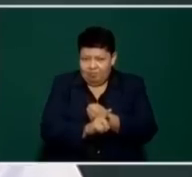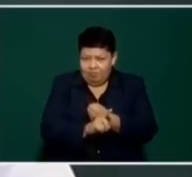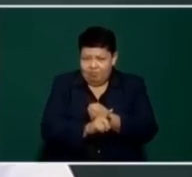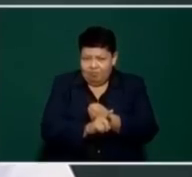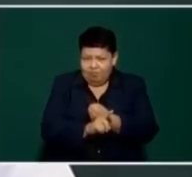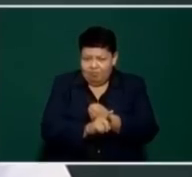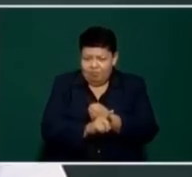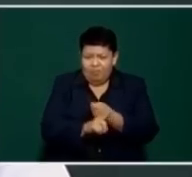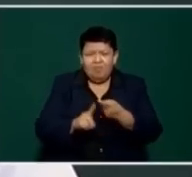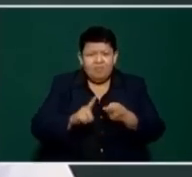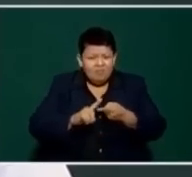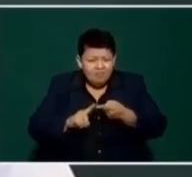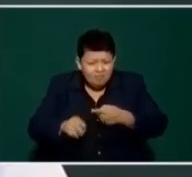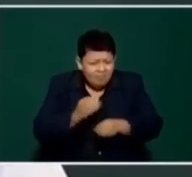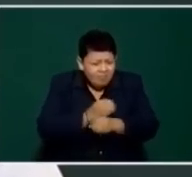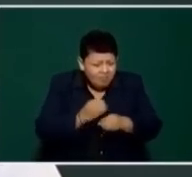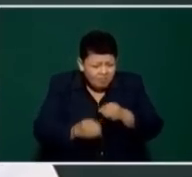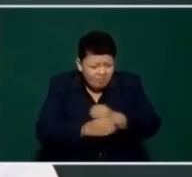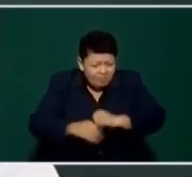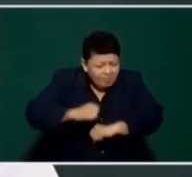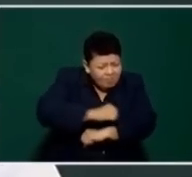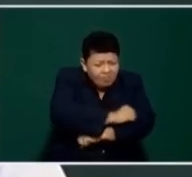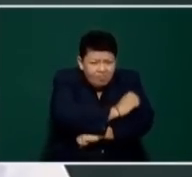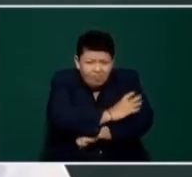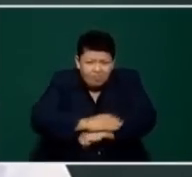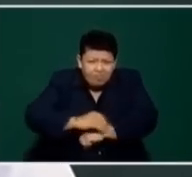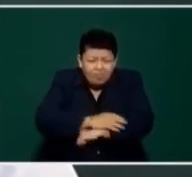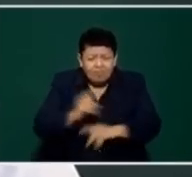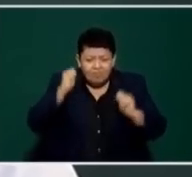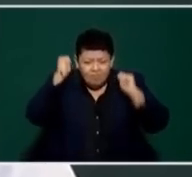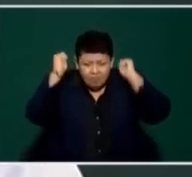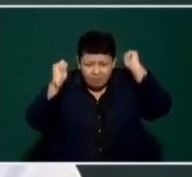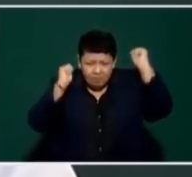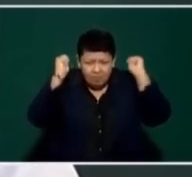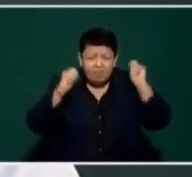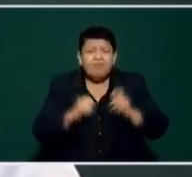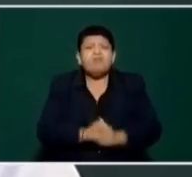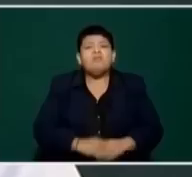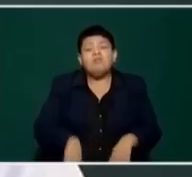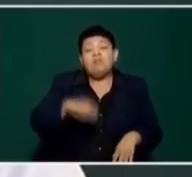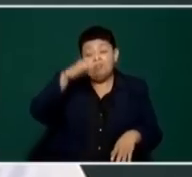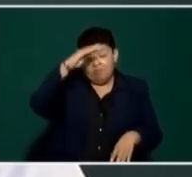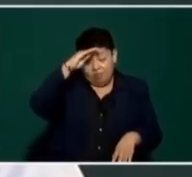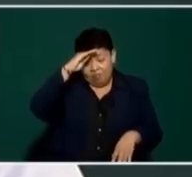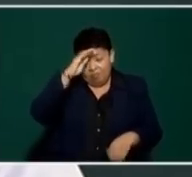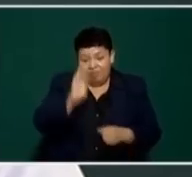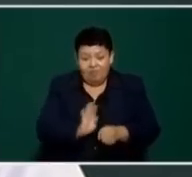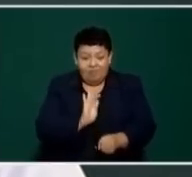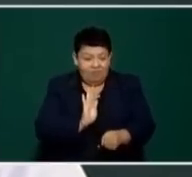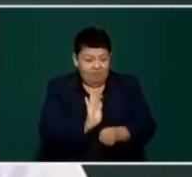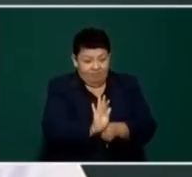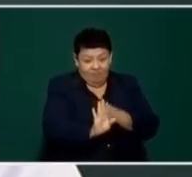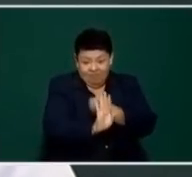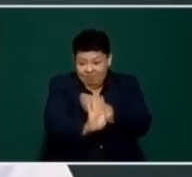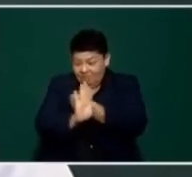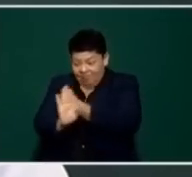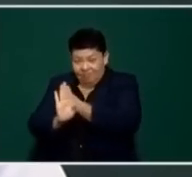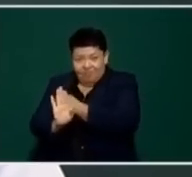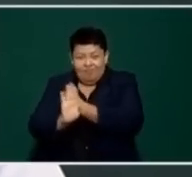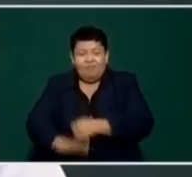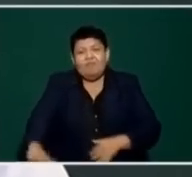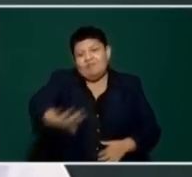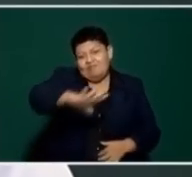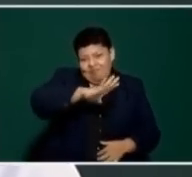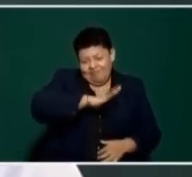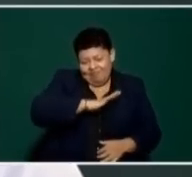las dificultades que la playa puede dar para los turistas. Y eso es lo que debemos de evitar, el que tengamos